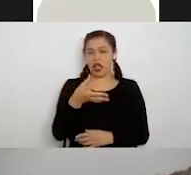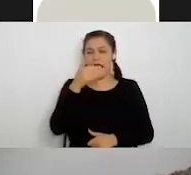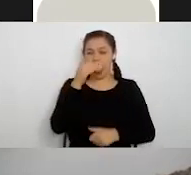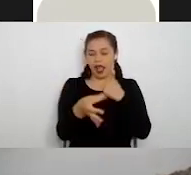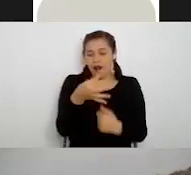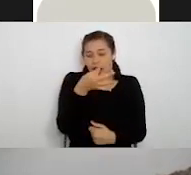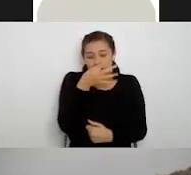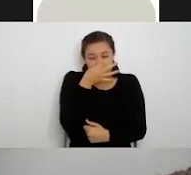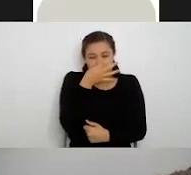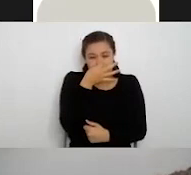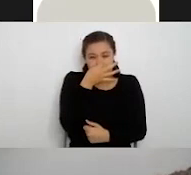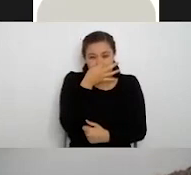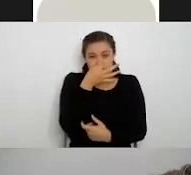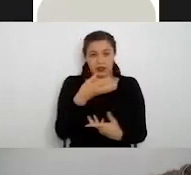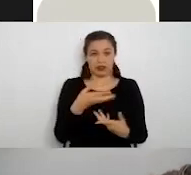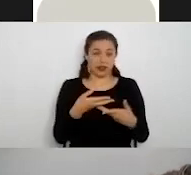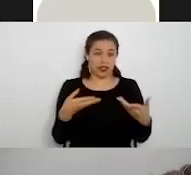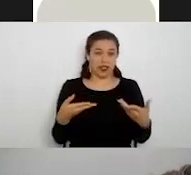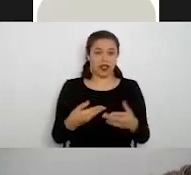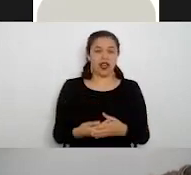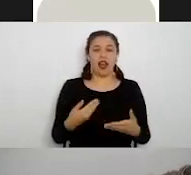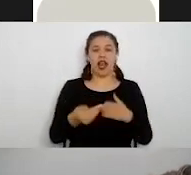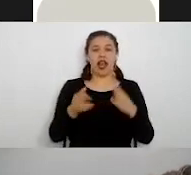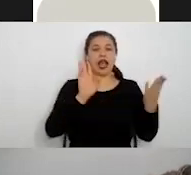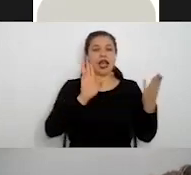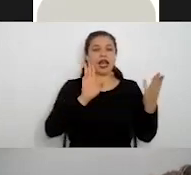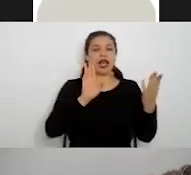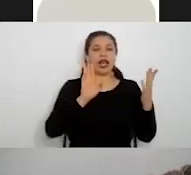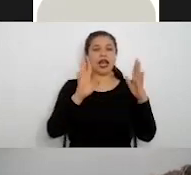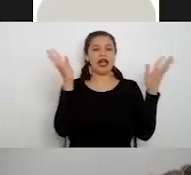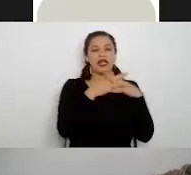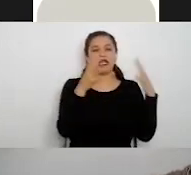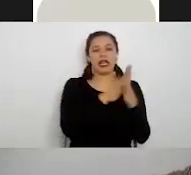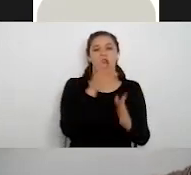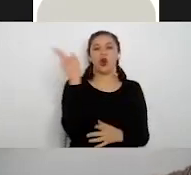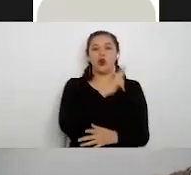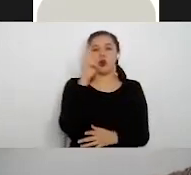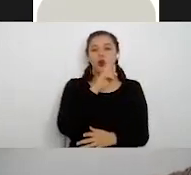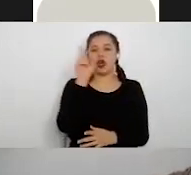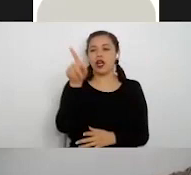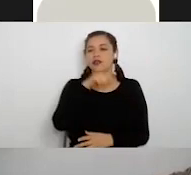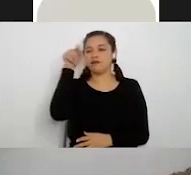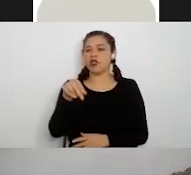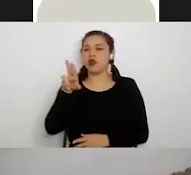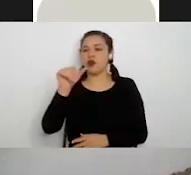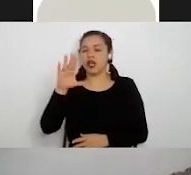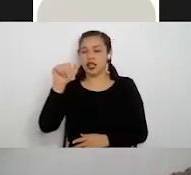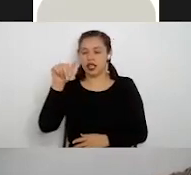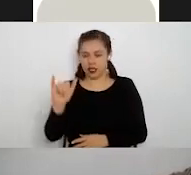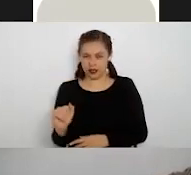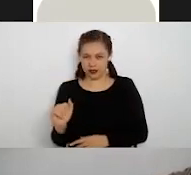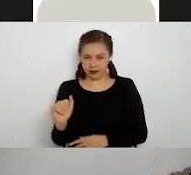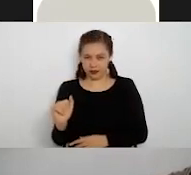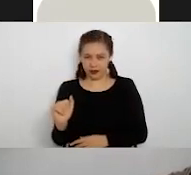donde la guerra entre Rusia y Ucrania o la invasión de Rusia sobre Ucrania